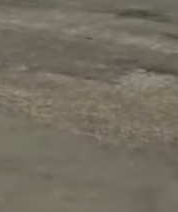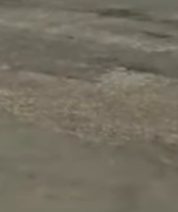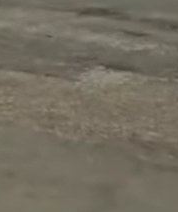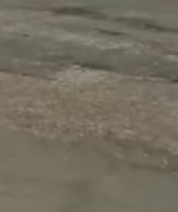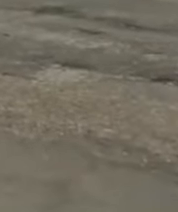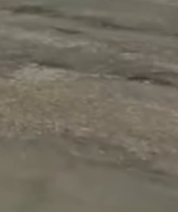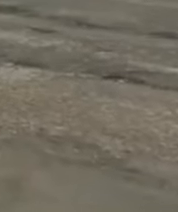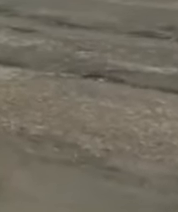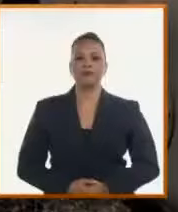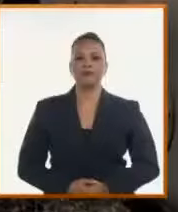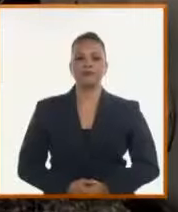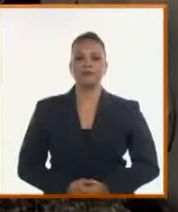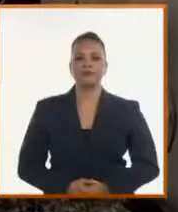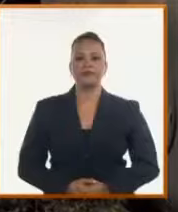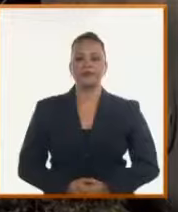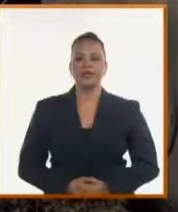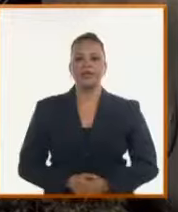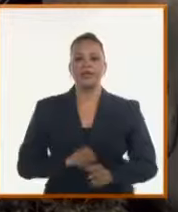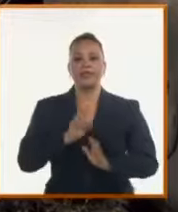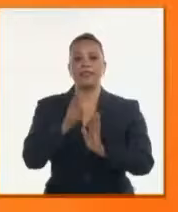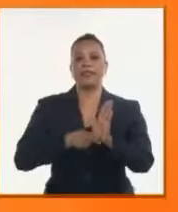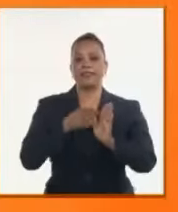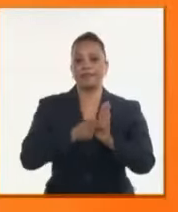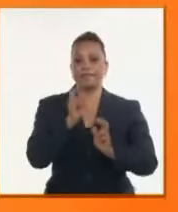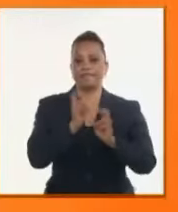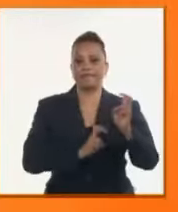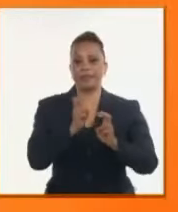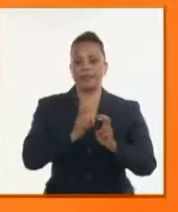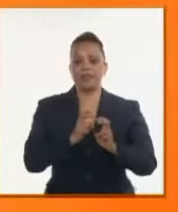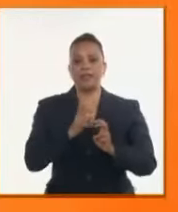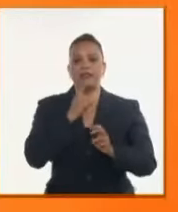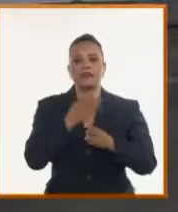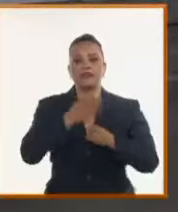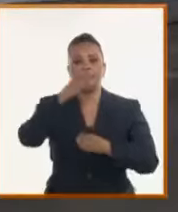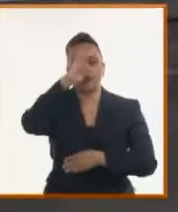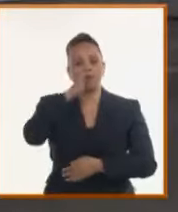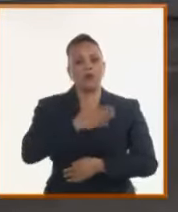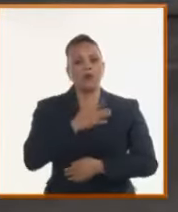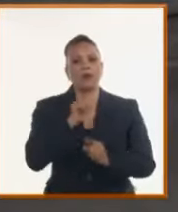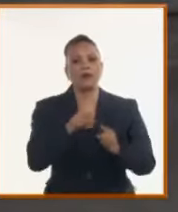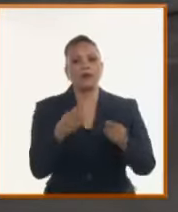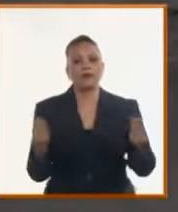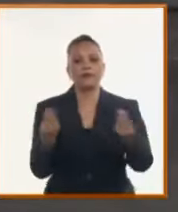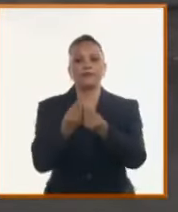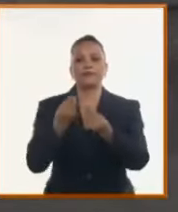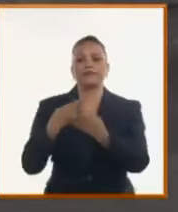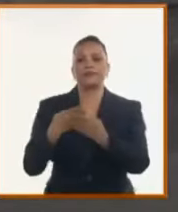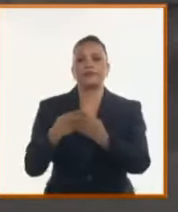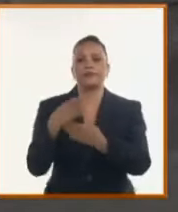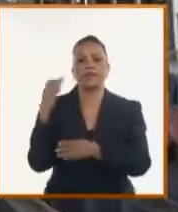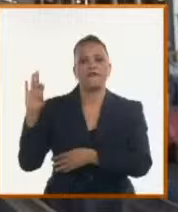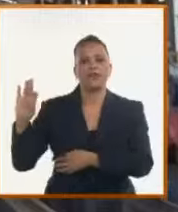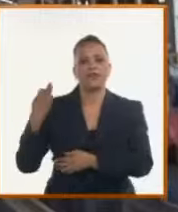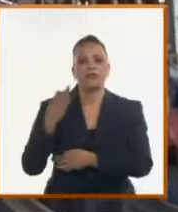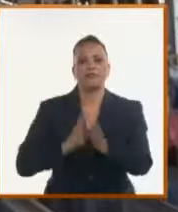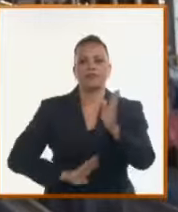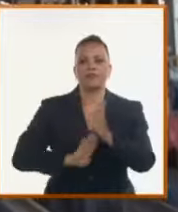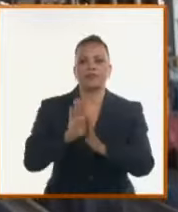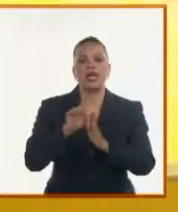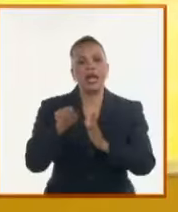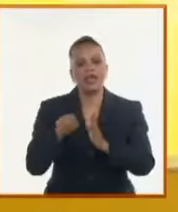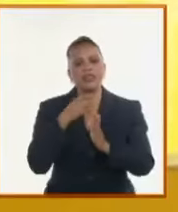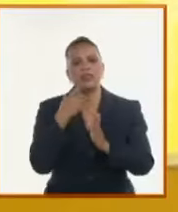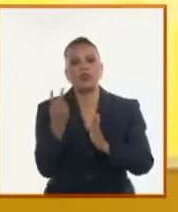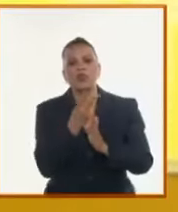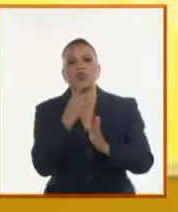la unidad empresarial de base talleres ferroviarios San Luis de Santiago de Cuba Comenta de Conjunto con la agencia francesa para el desarrollo un proyecto